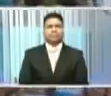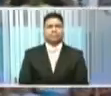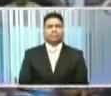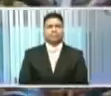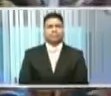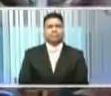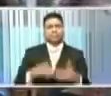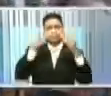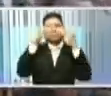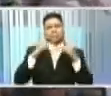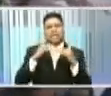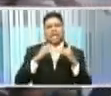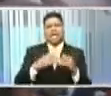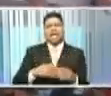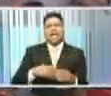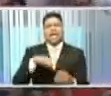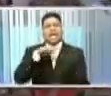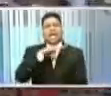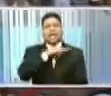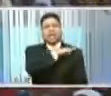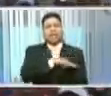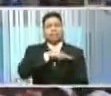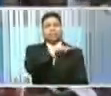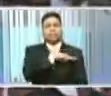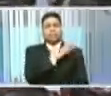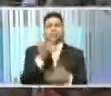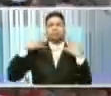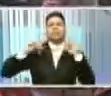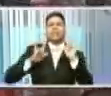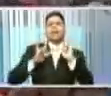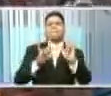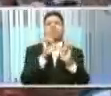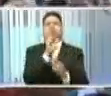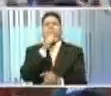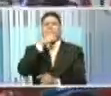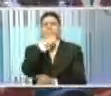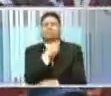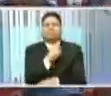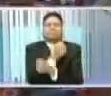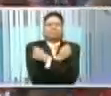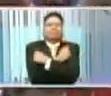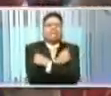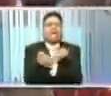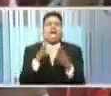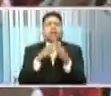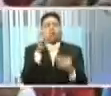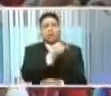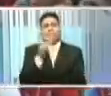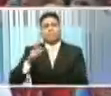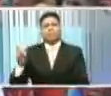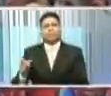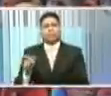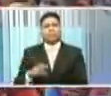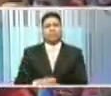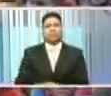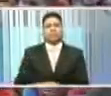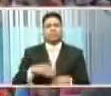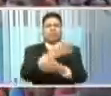La misión En Amor Mayor de nuestros pensionados y pensionadas. Un